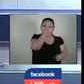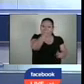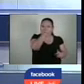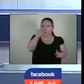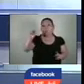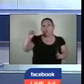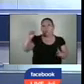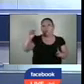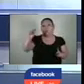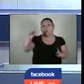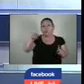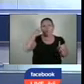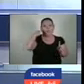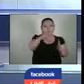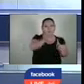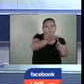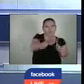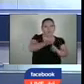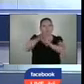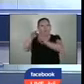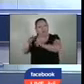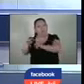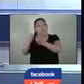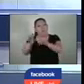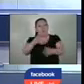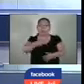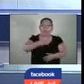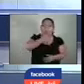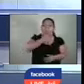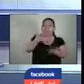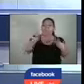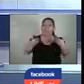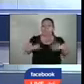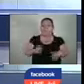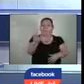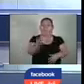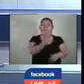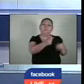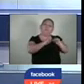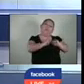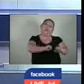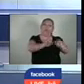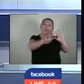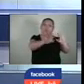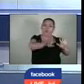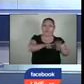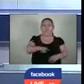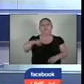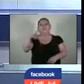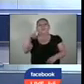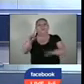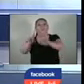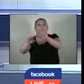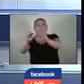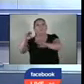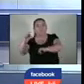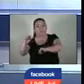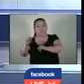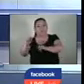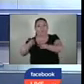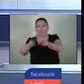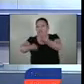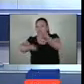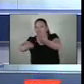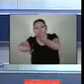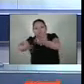Otoniel. Jair Díaz nos cuenta que ya son ocho los muertos y más de 180 vehículos incinerados en esta